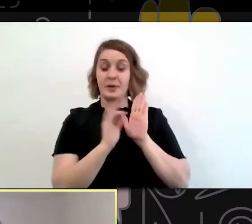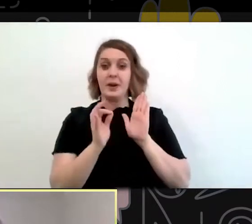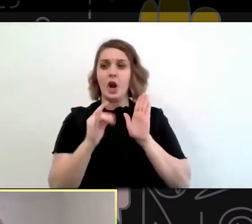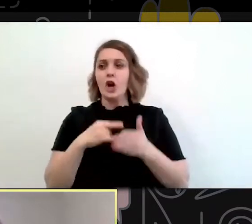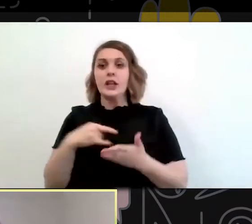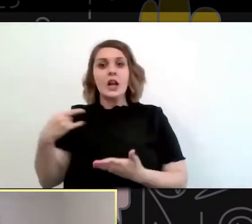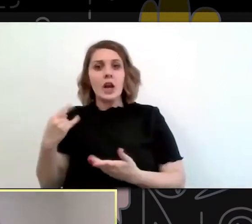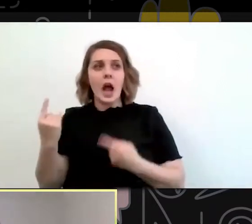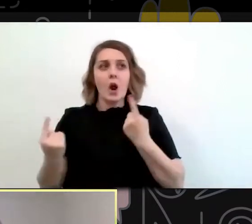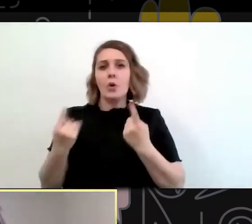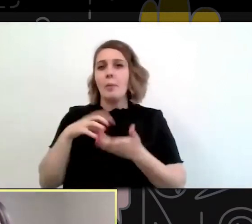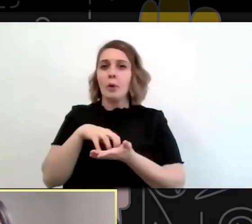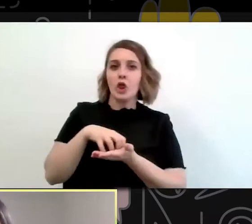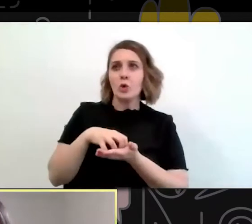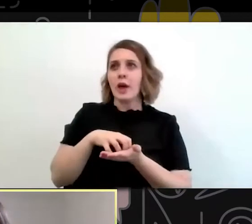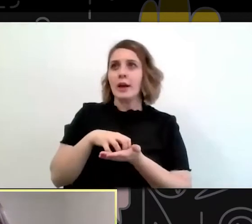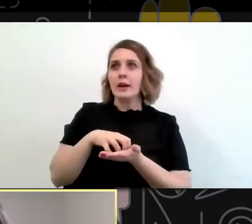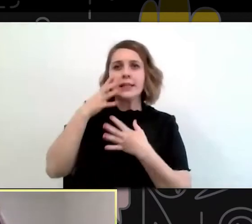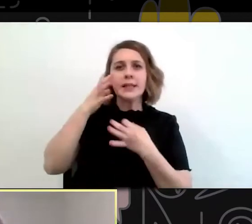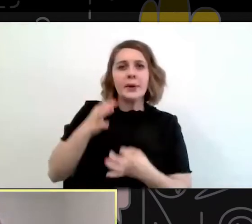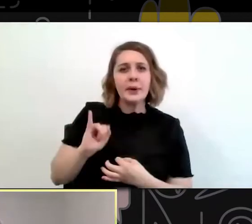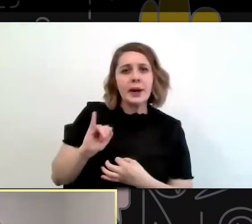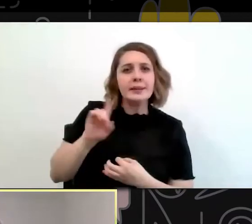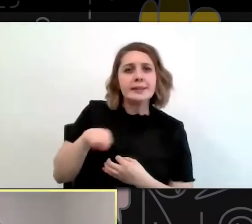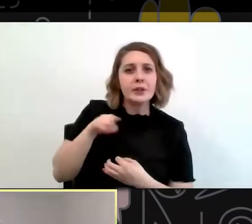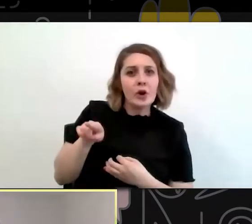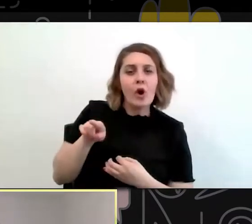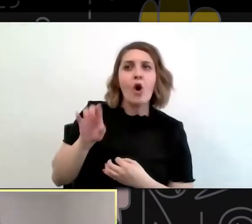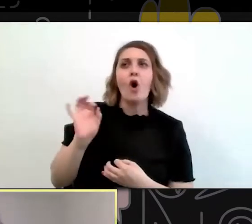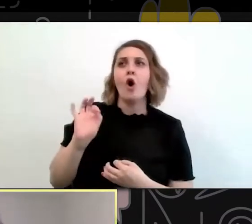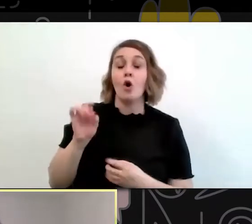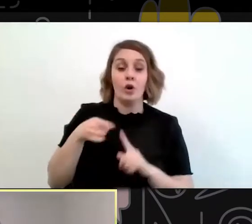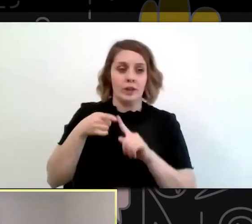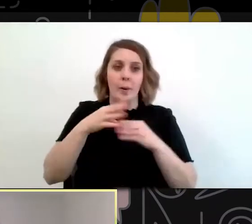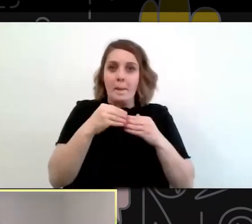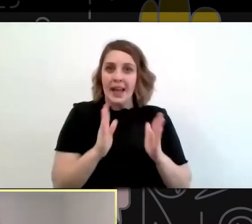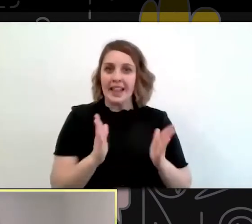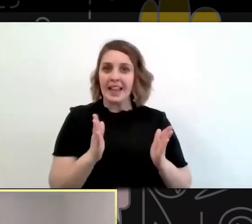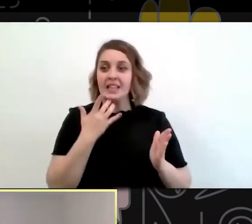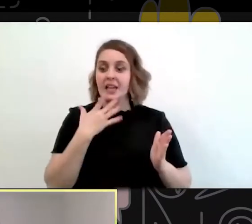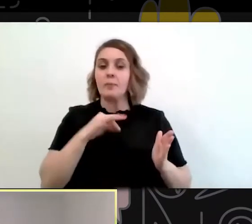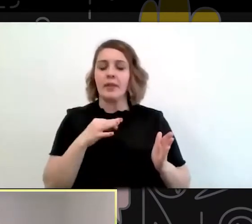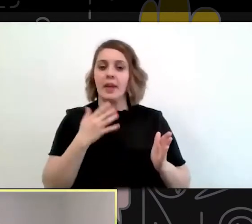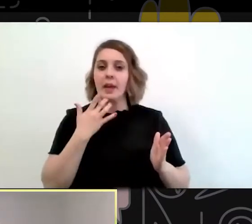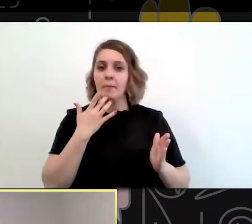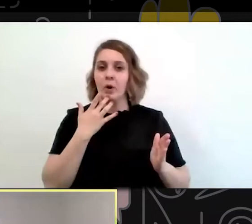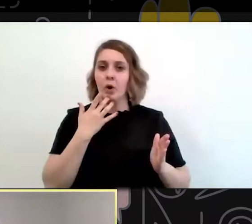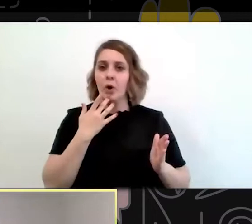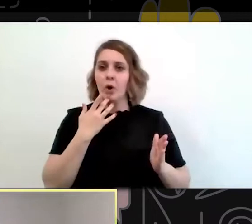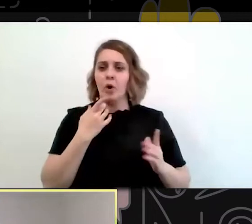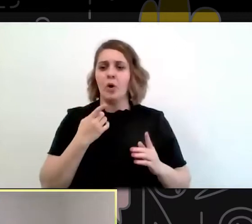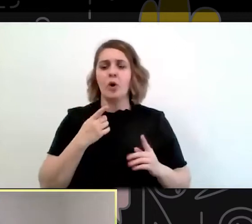está claro si son seguras para los pacientes, es decir, si van a producir algún efecto